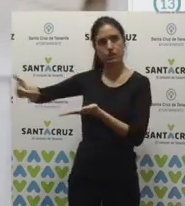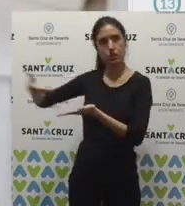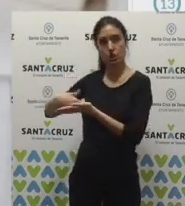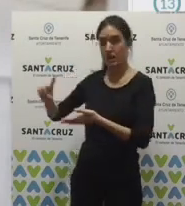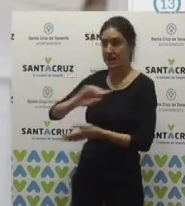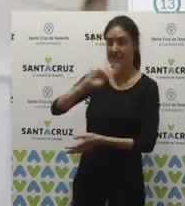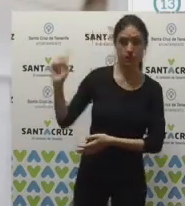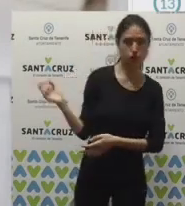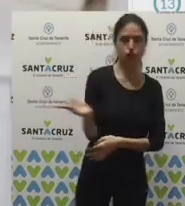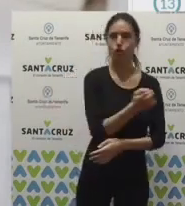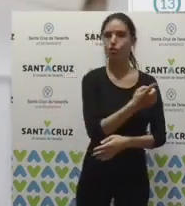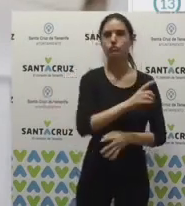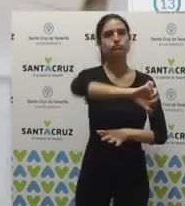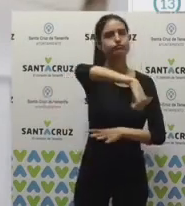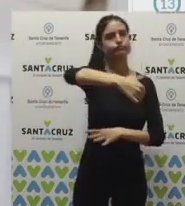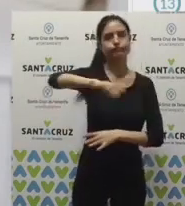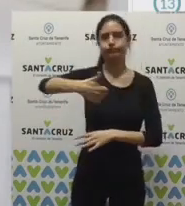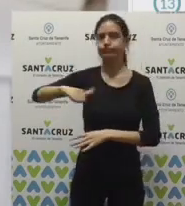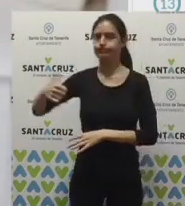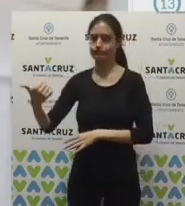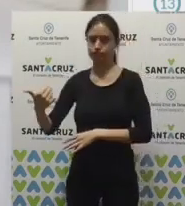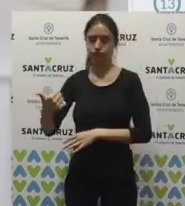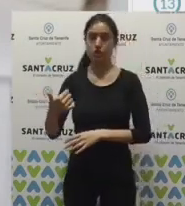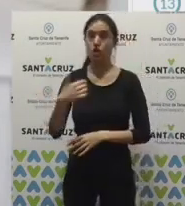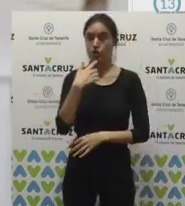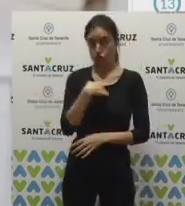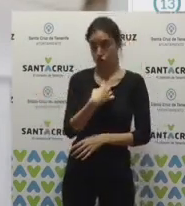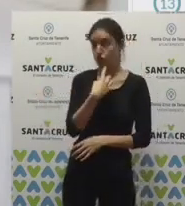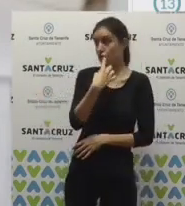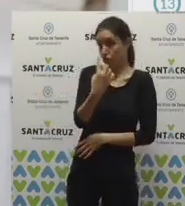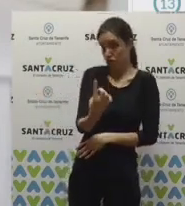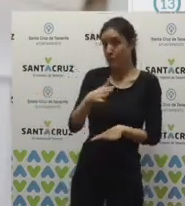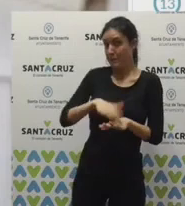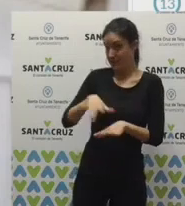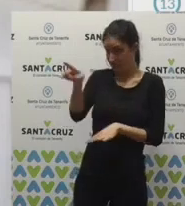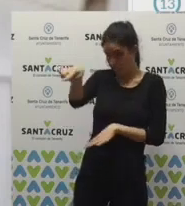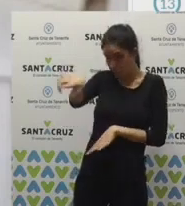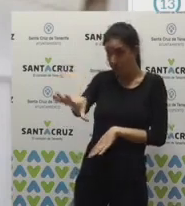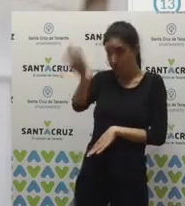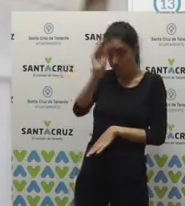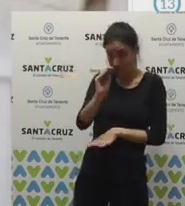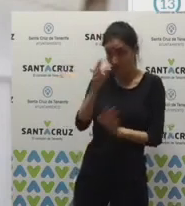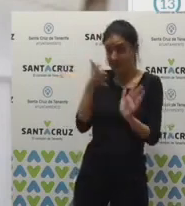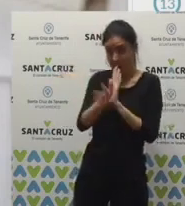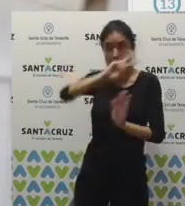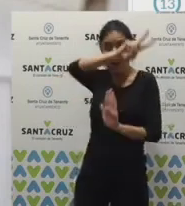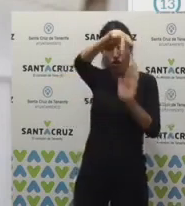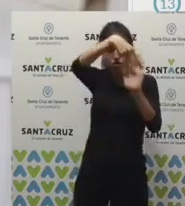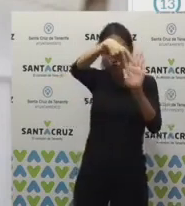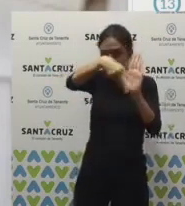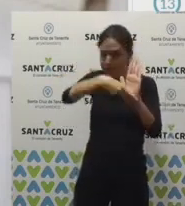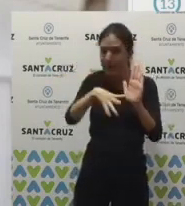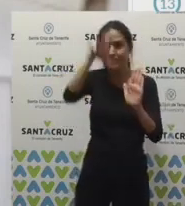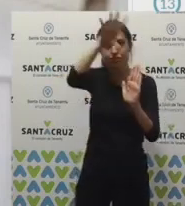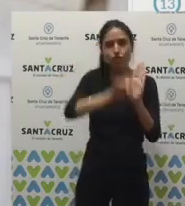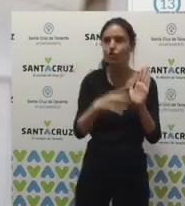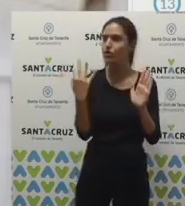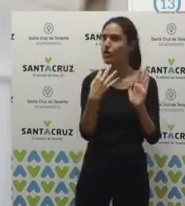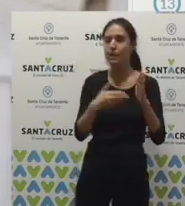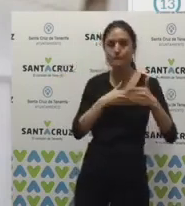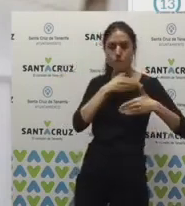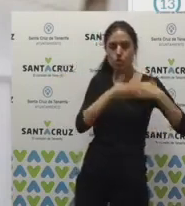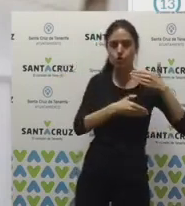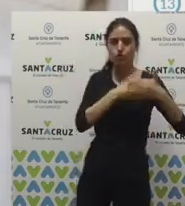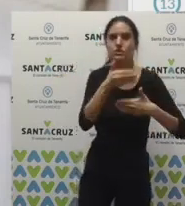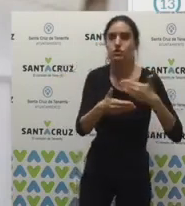intervenir su aplicación posterior le digo todo esto para que entiendan que toda norma tiene unos procesos y que para hacerlo bien se